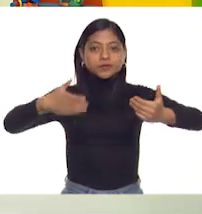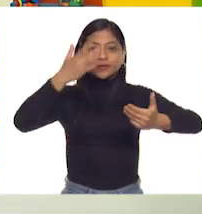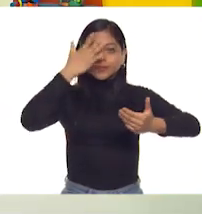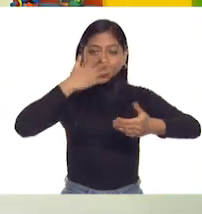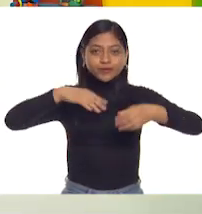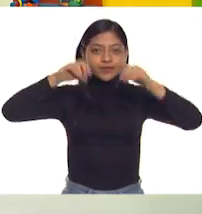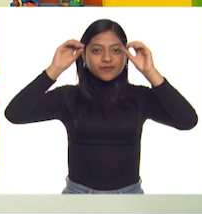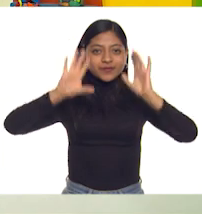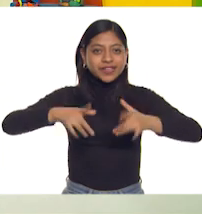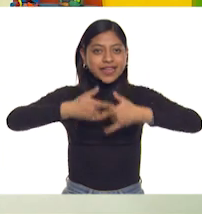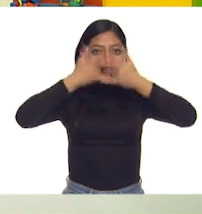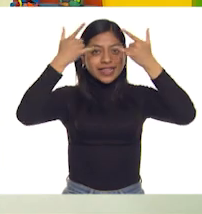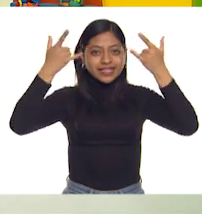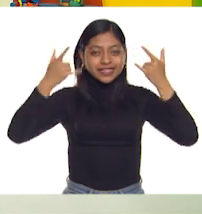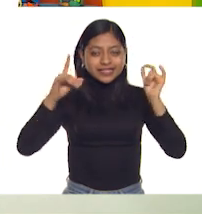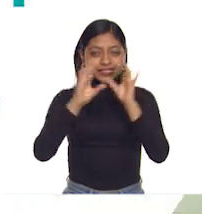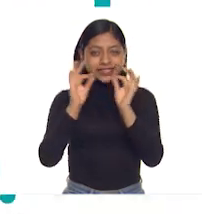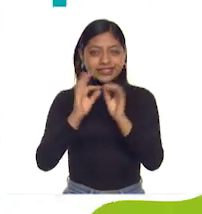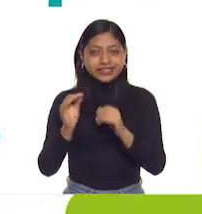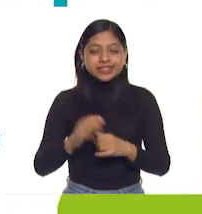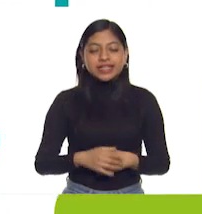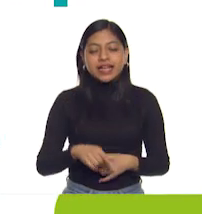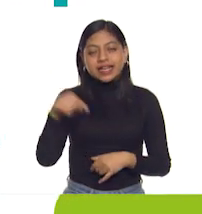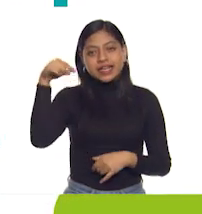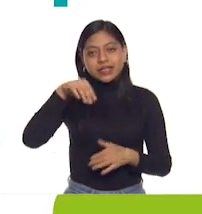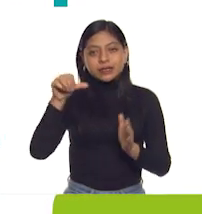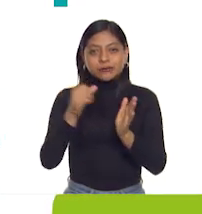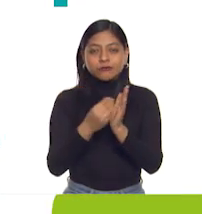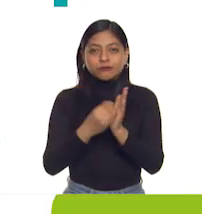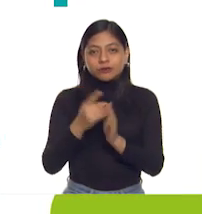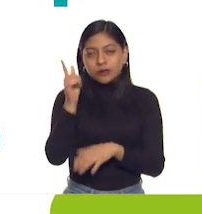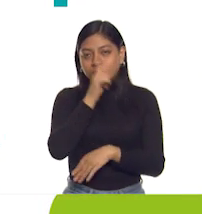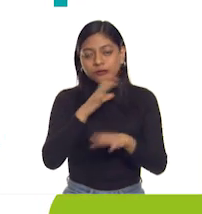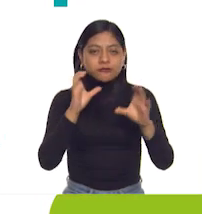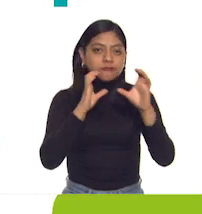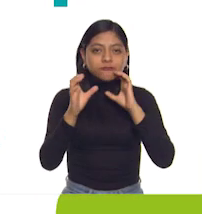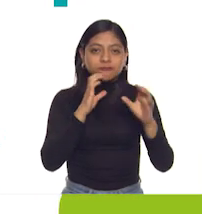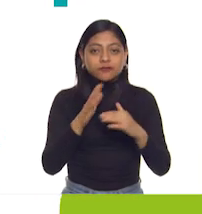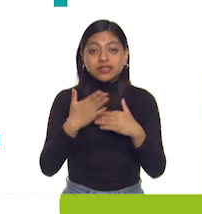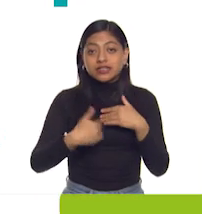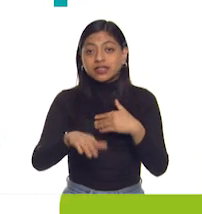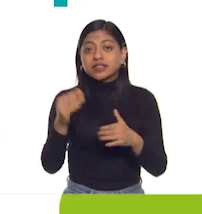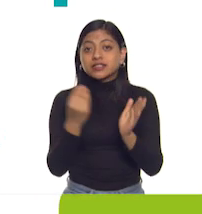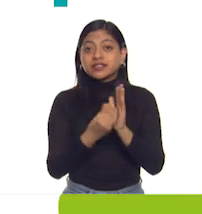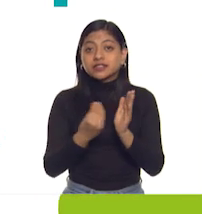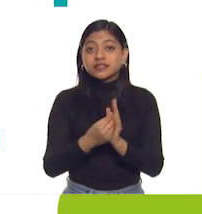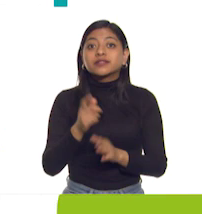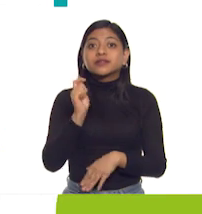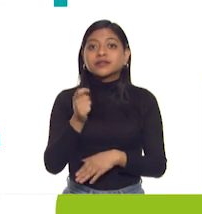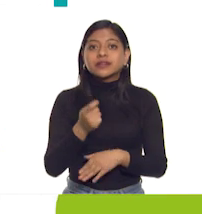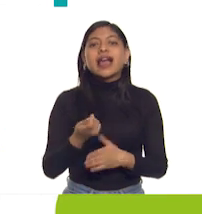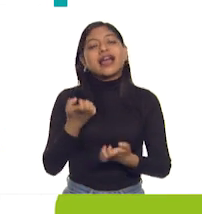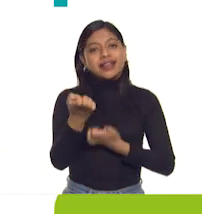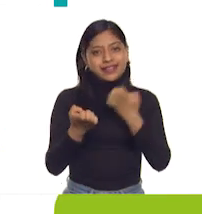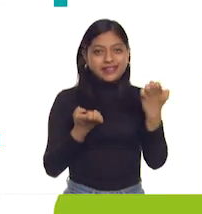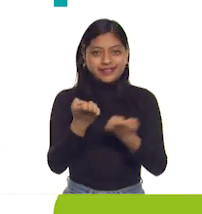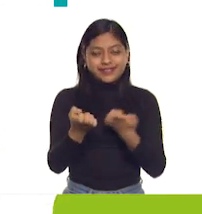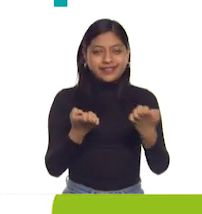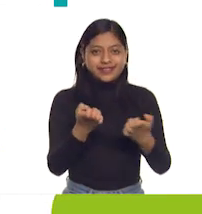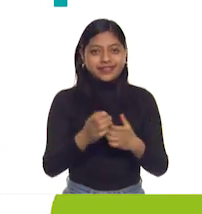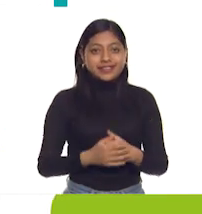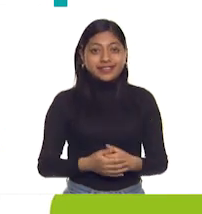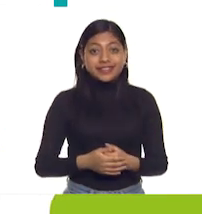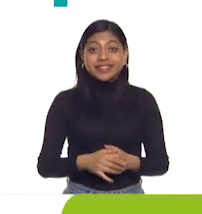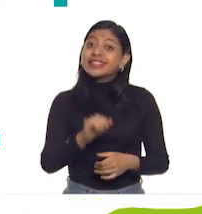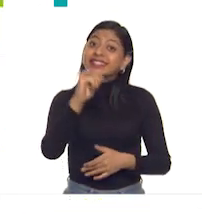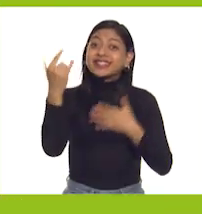de Historias de Lenguaje y Comunicación. ¿Con qué continuamos? Con Educación Física. ¡Sí! Va